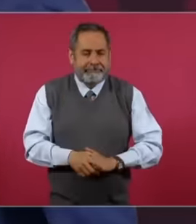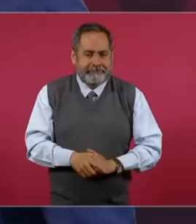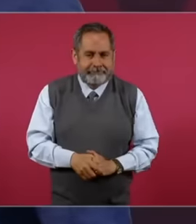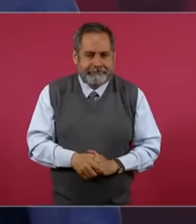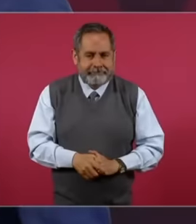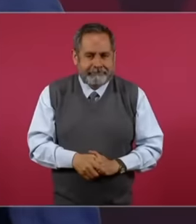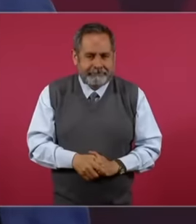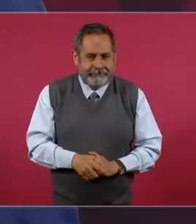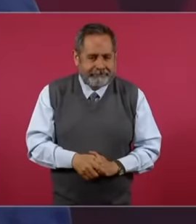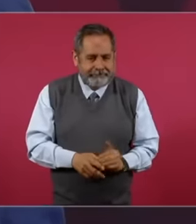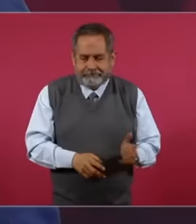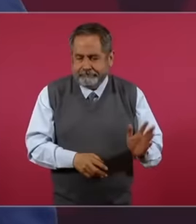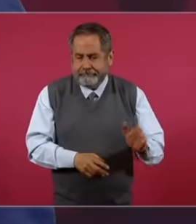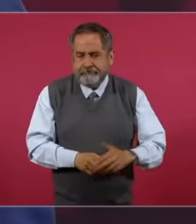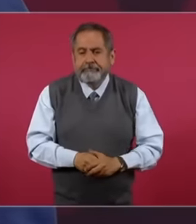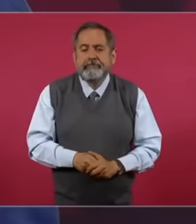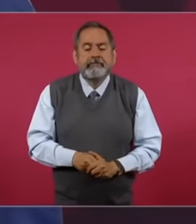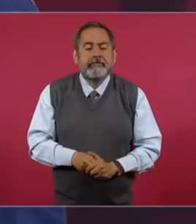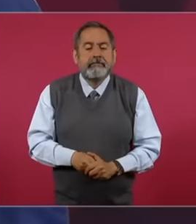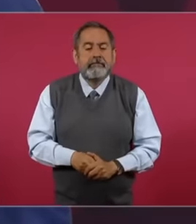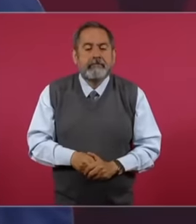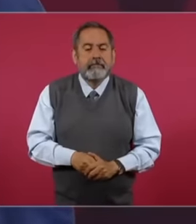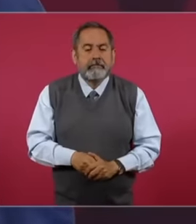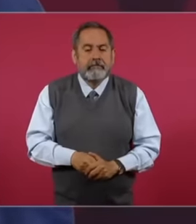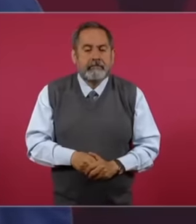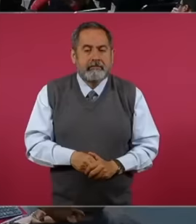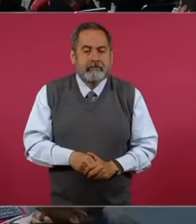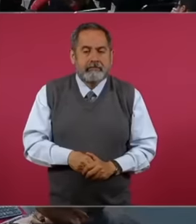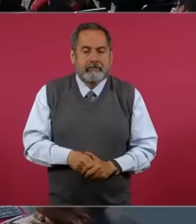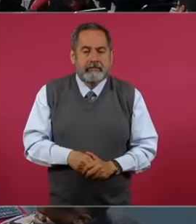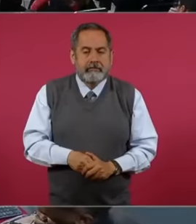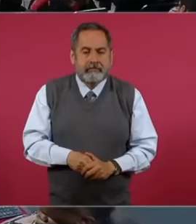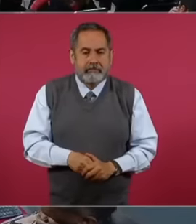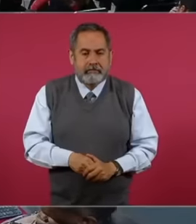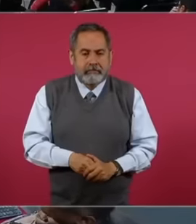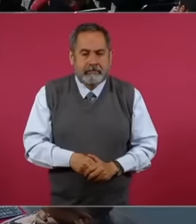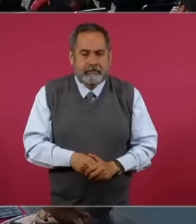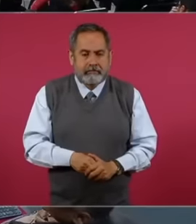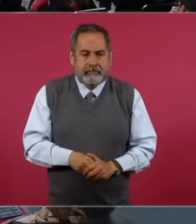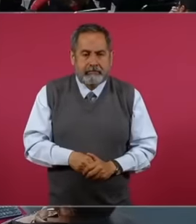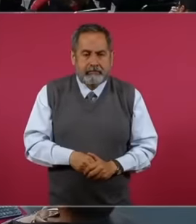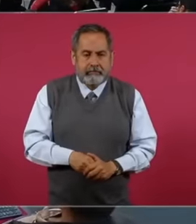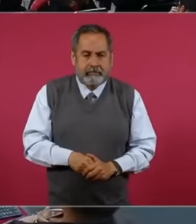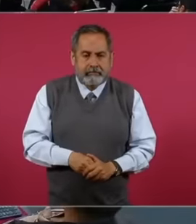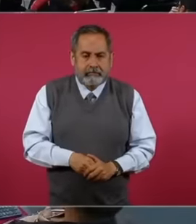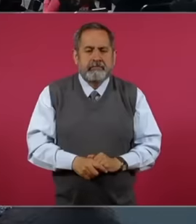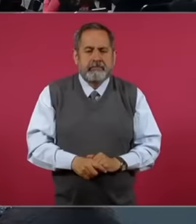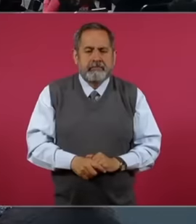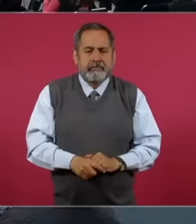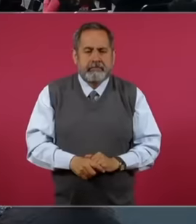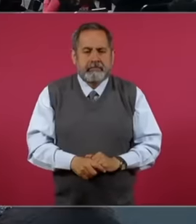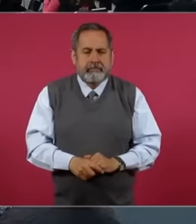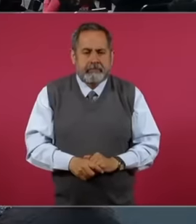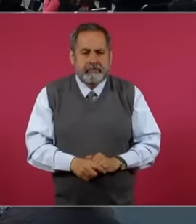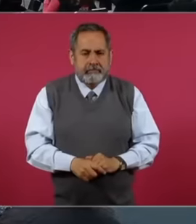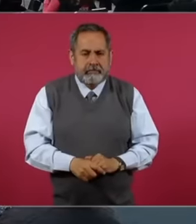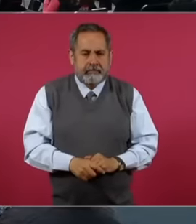del periodismo. La caída del narco presidente.